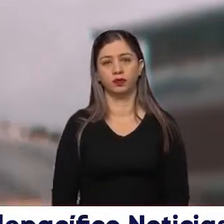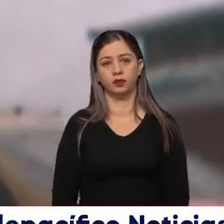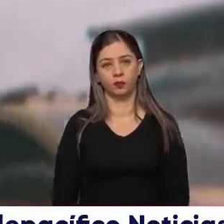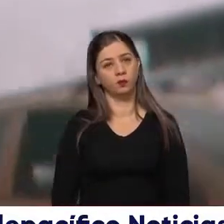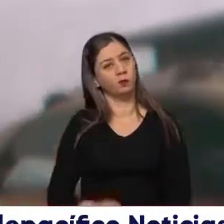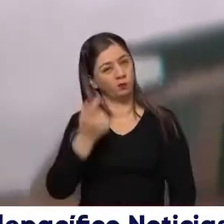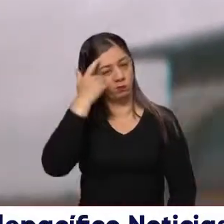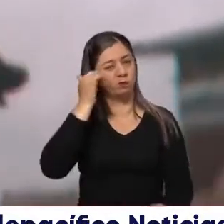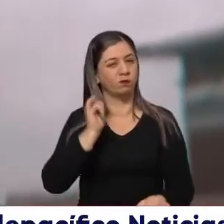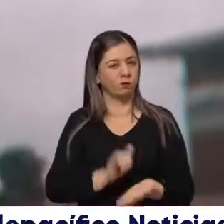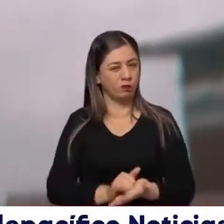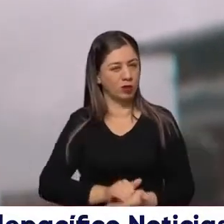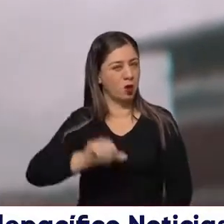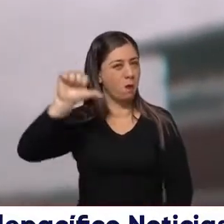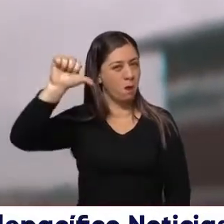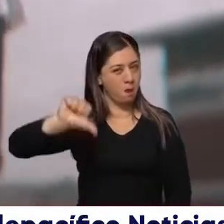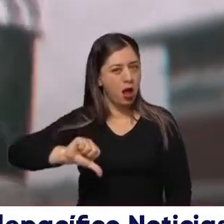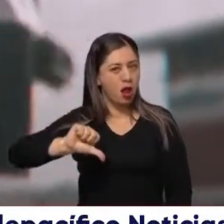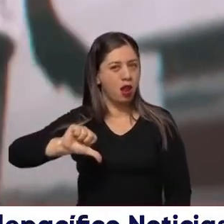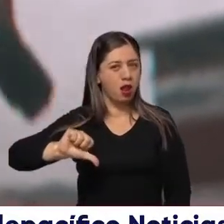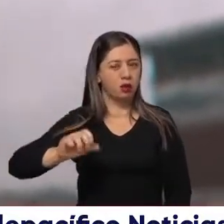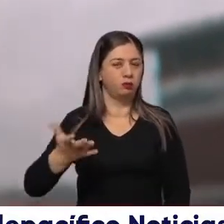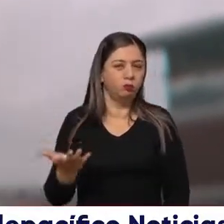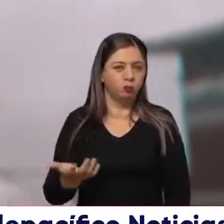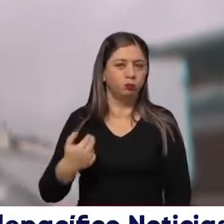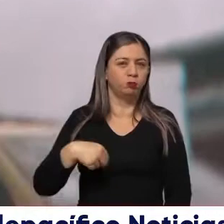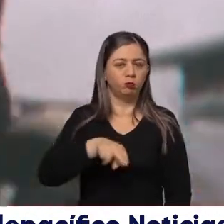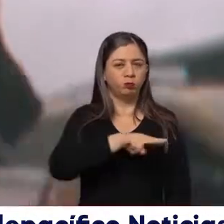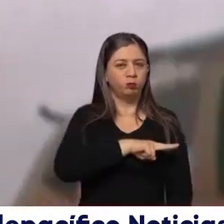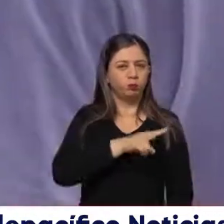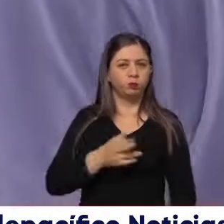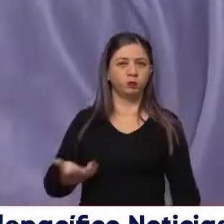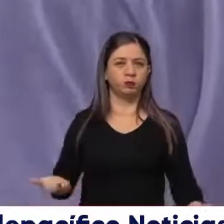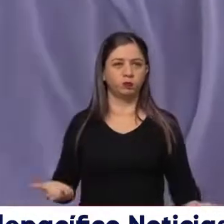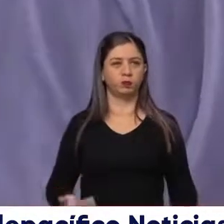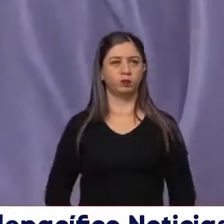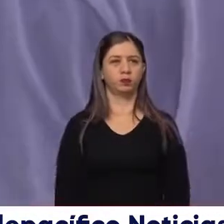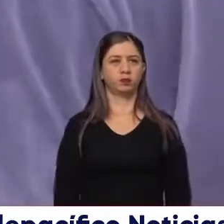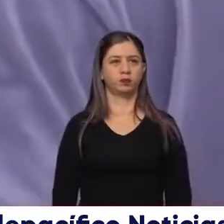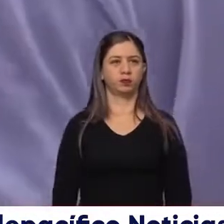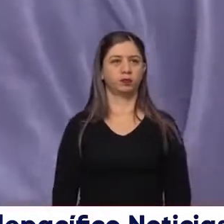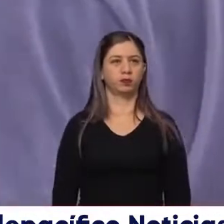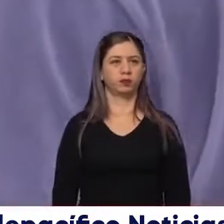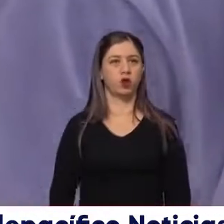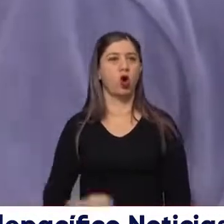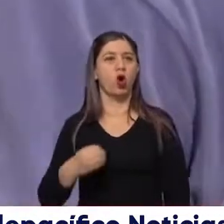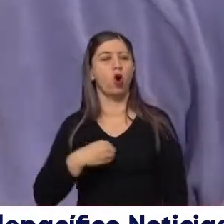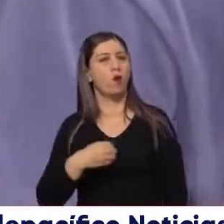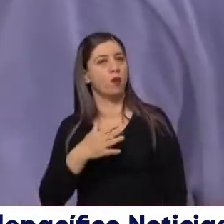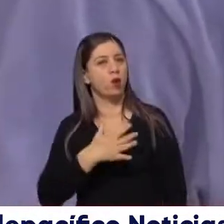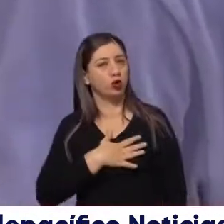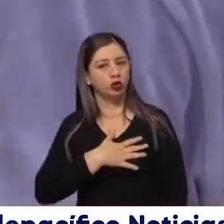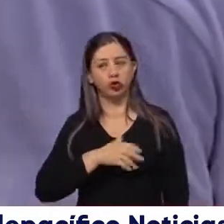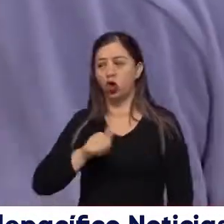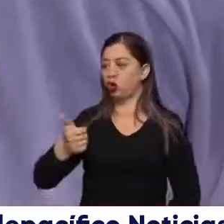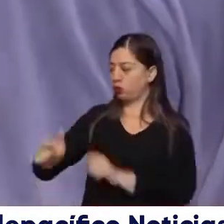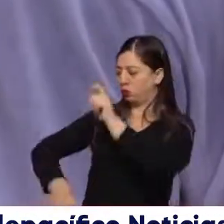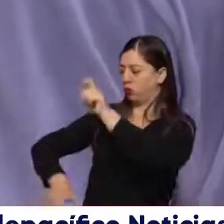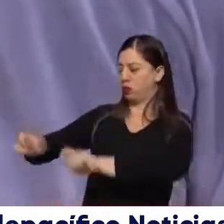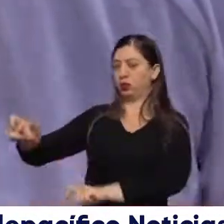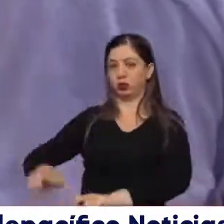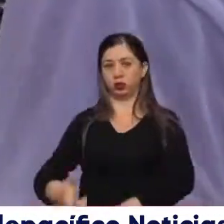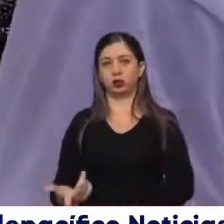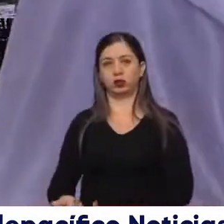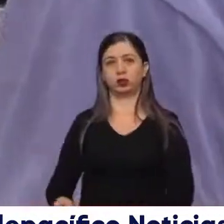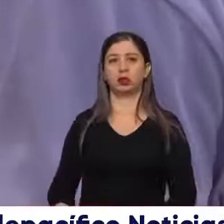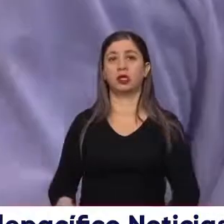Yo creo que eso está mal, porque no todos tenemos lo mismo, las mismas oportunidades que tienen los demás, que como dicen,